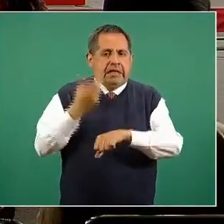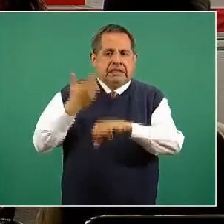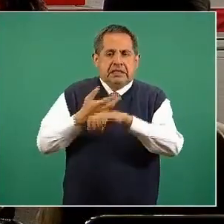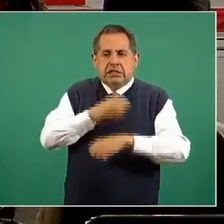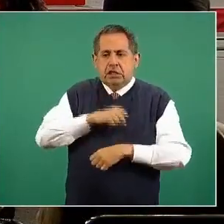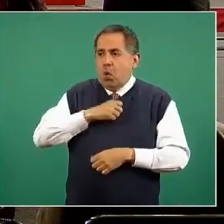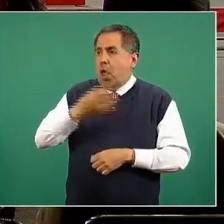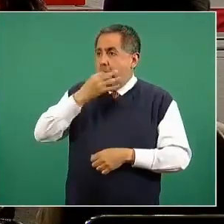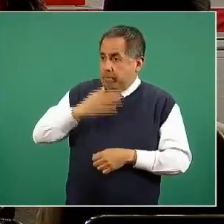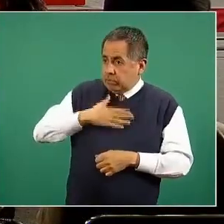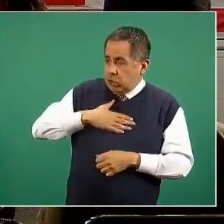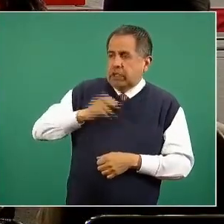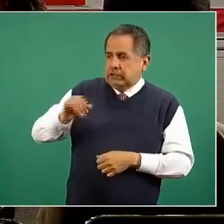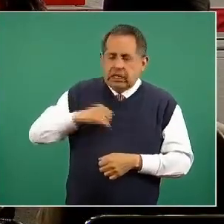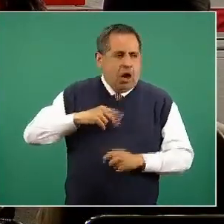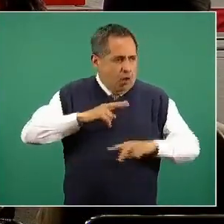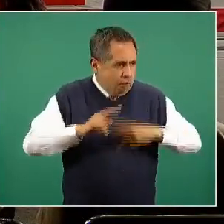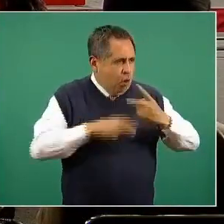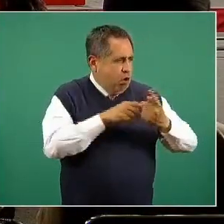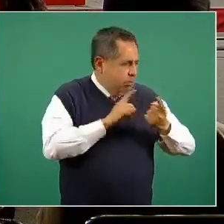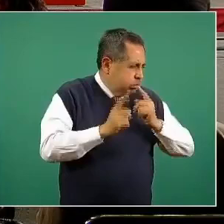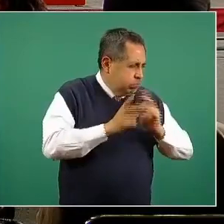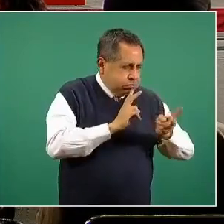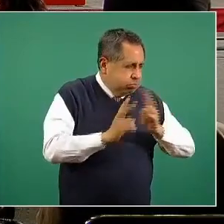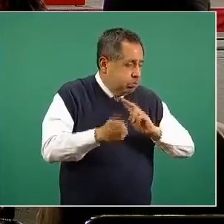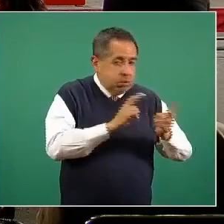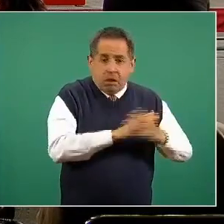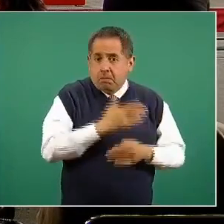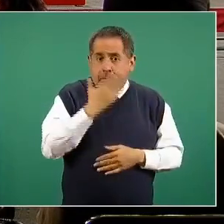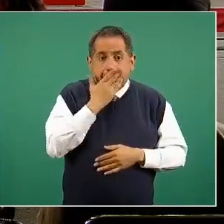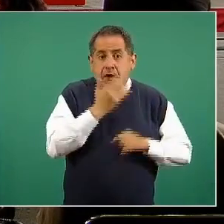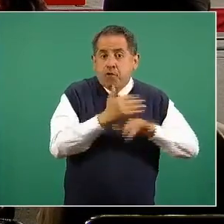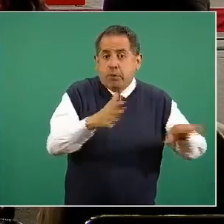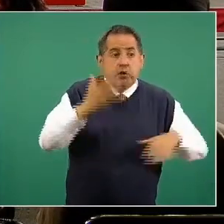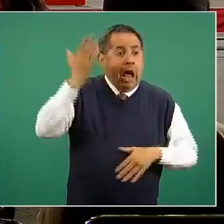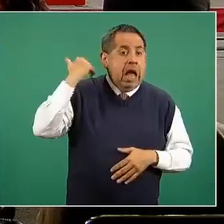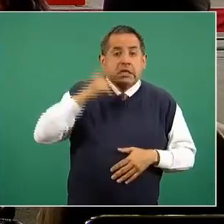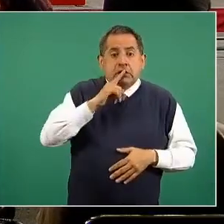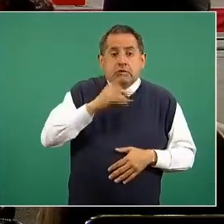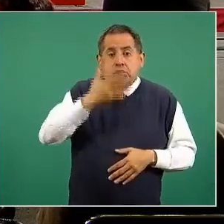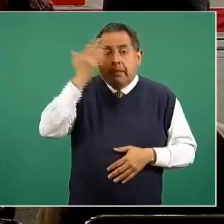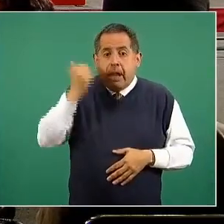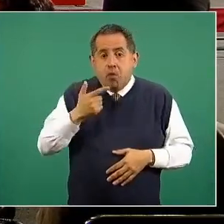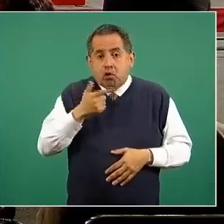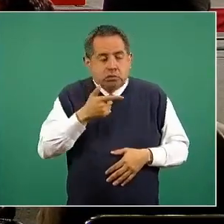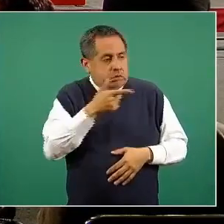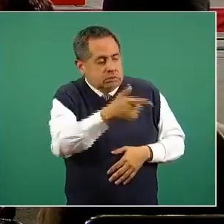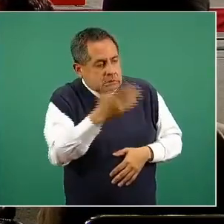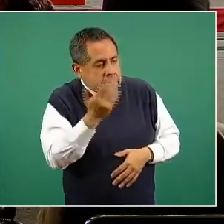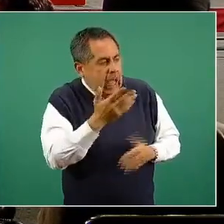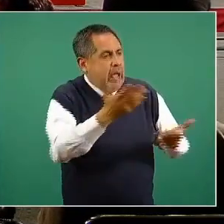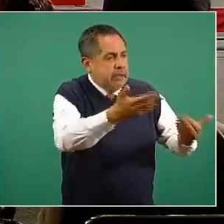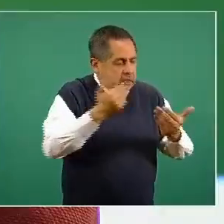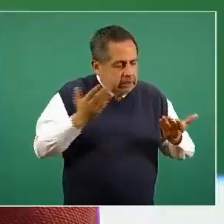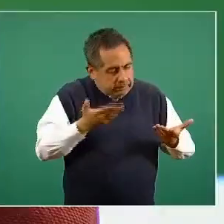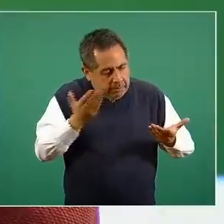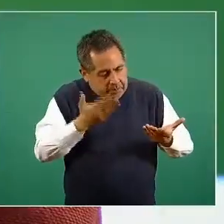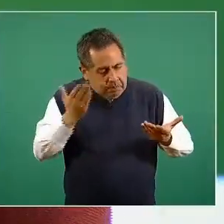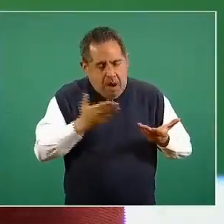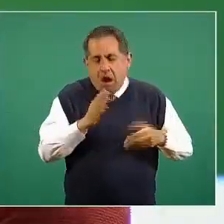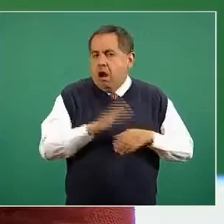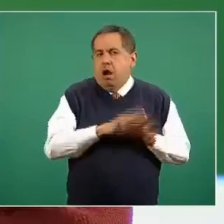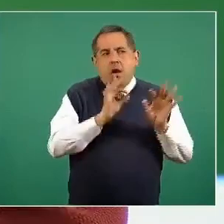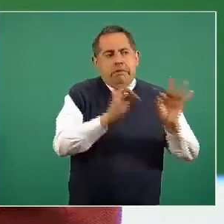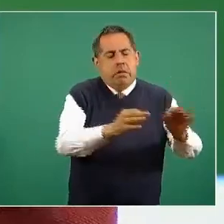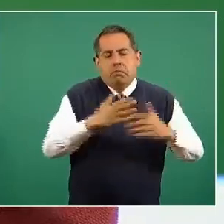Salud, y logramos tener acceso a información que no se había tenido acceso, que nos da mucha